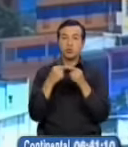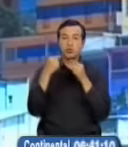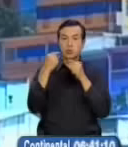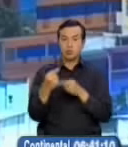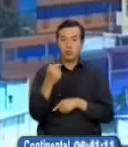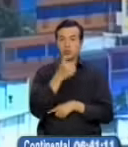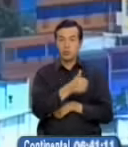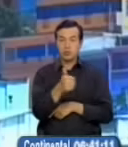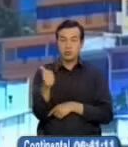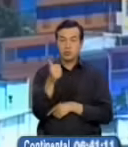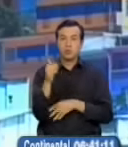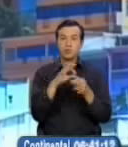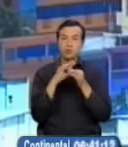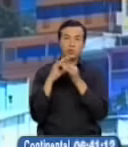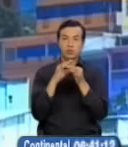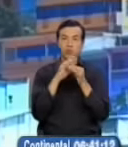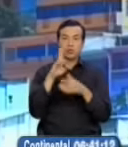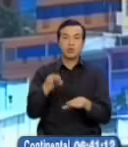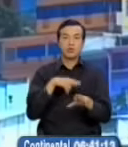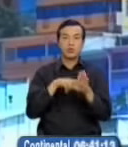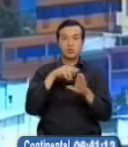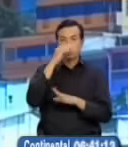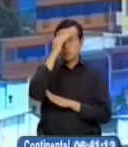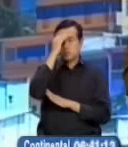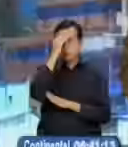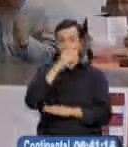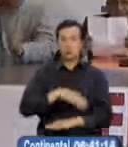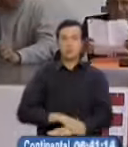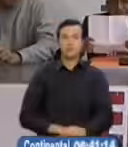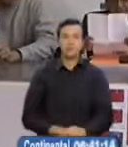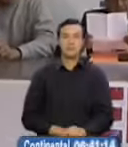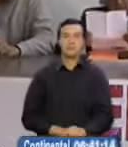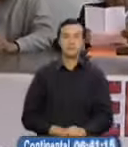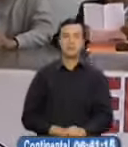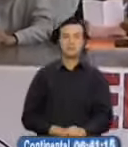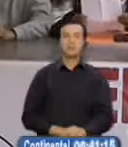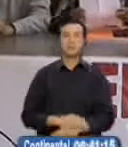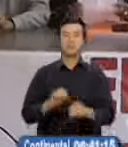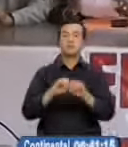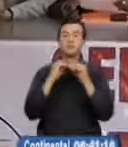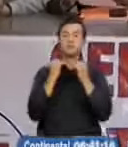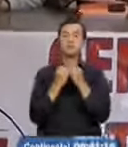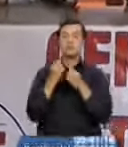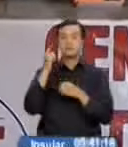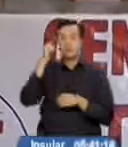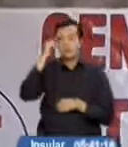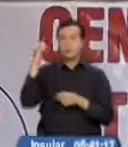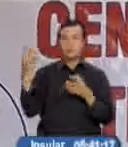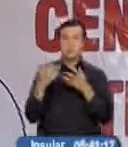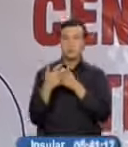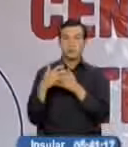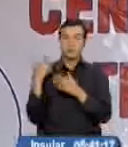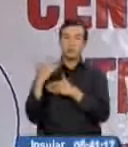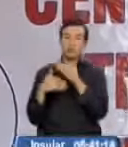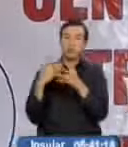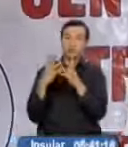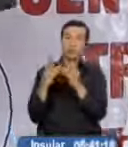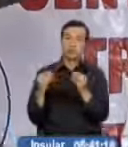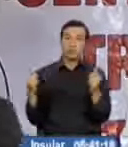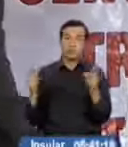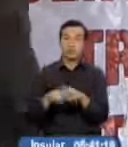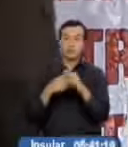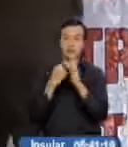quienes apoyan a la Unión Nacional de Educadores. Para esta organización afín al gobierno, el proceso de disolución que